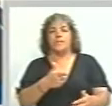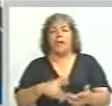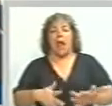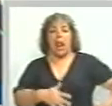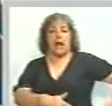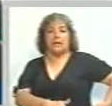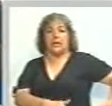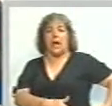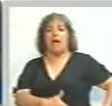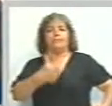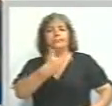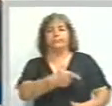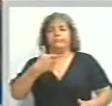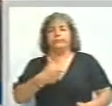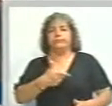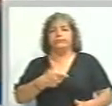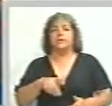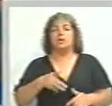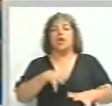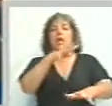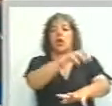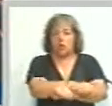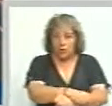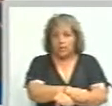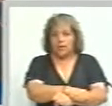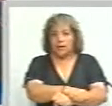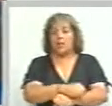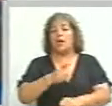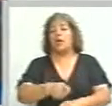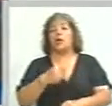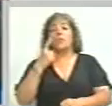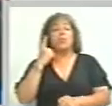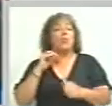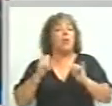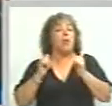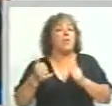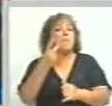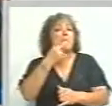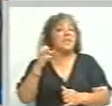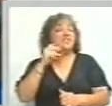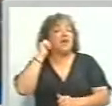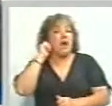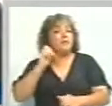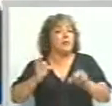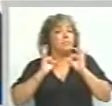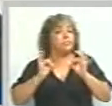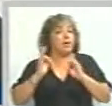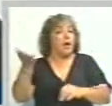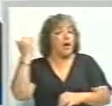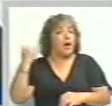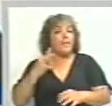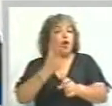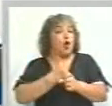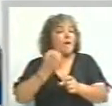¿no? Logrando la detención. Este muchacho es una persona que ya tiene antecedentes por robos